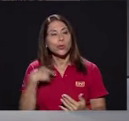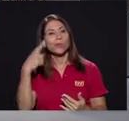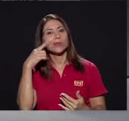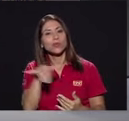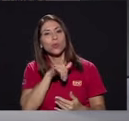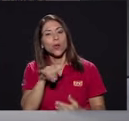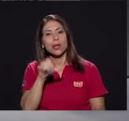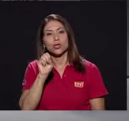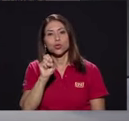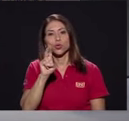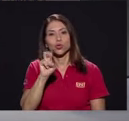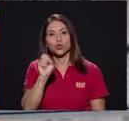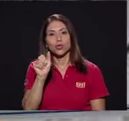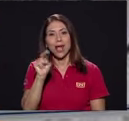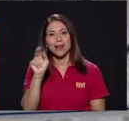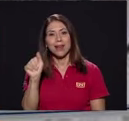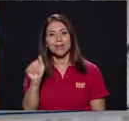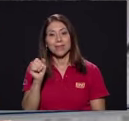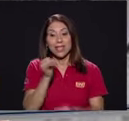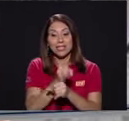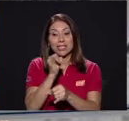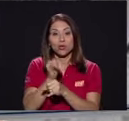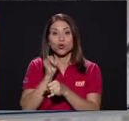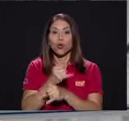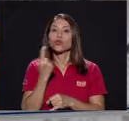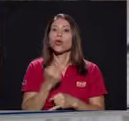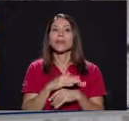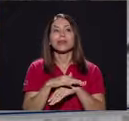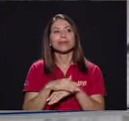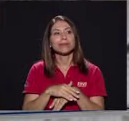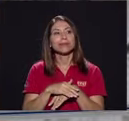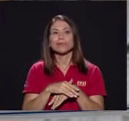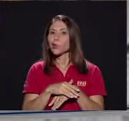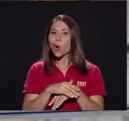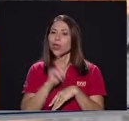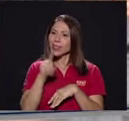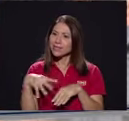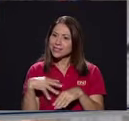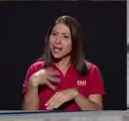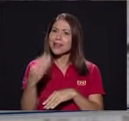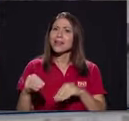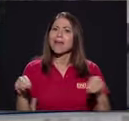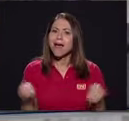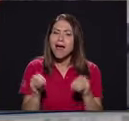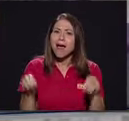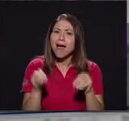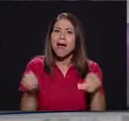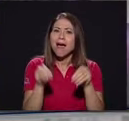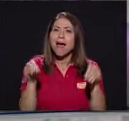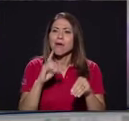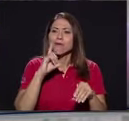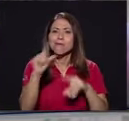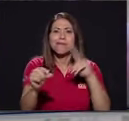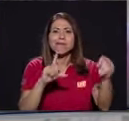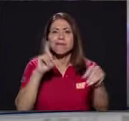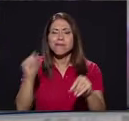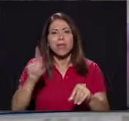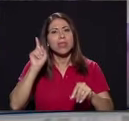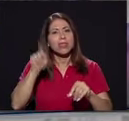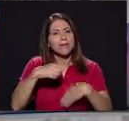Susana, y es que precisamente la institucionalidad tiene que salirse de la zona de confort, tiene que asentar capacidades más allá de la GAM, tiene que